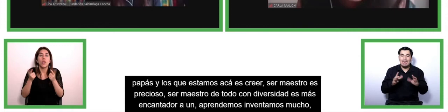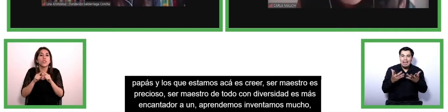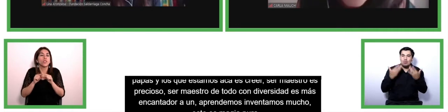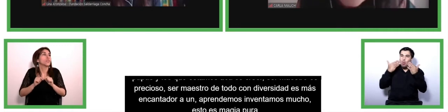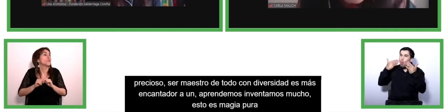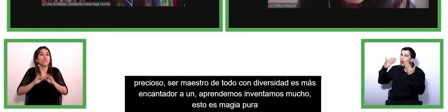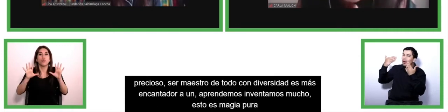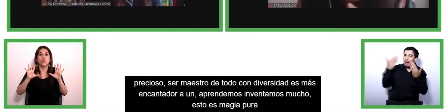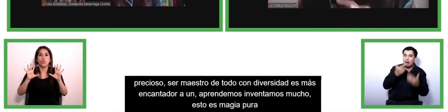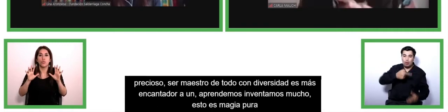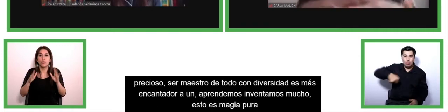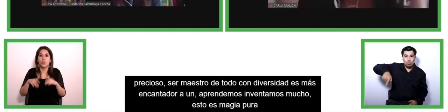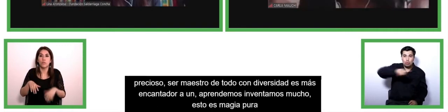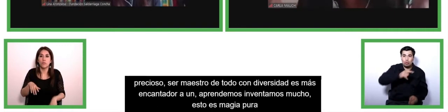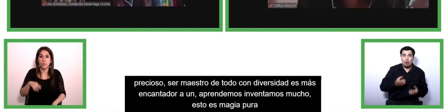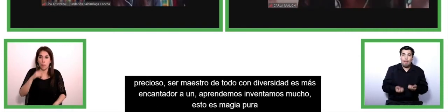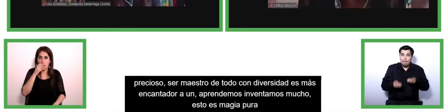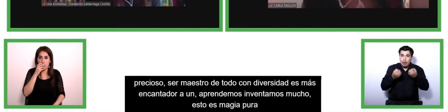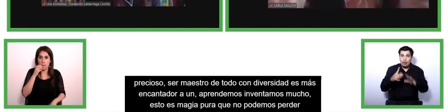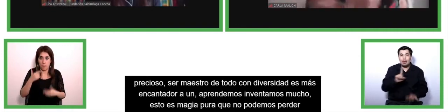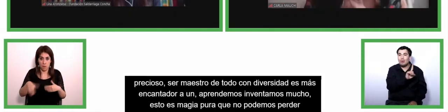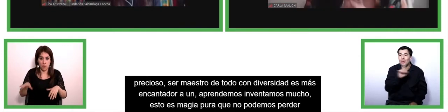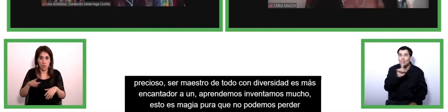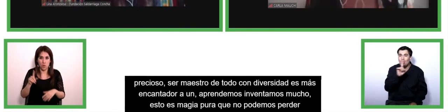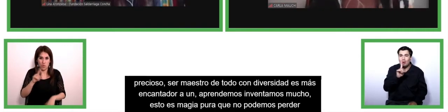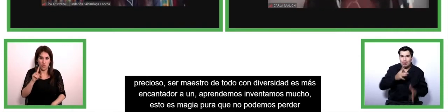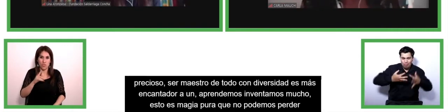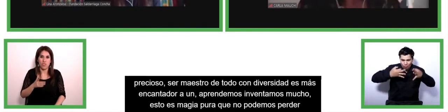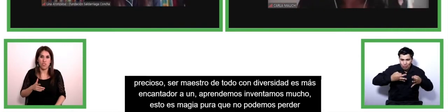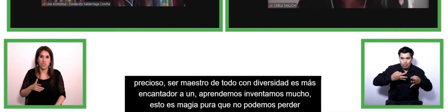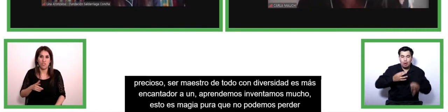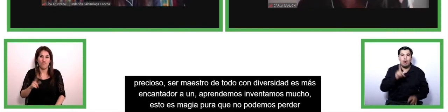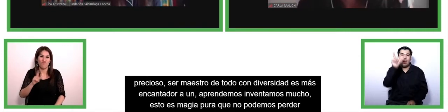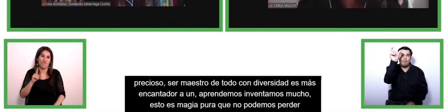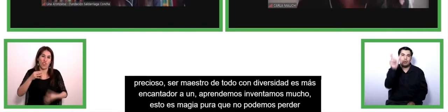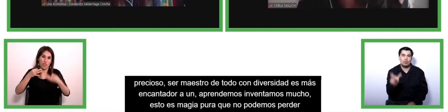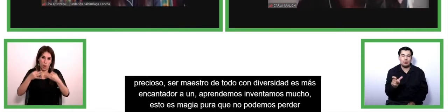podemos perder quien acredita en la humanidad.